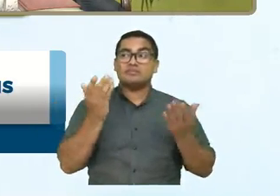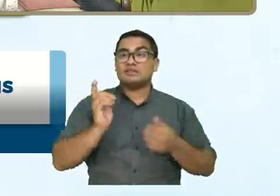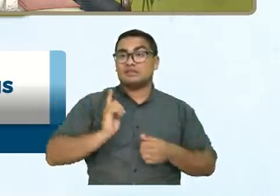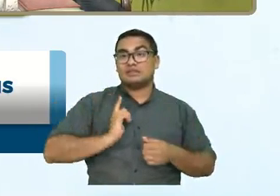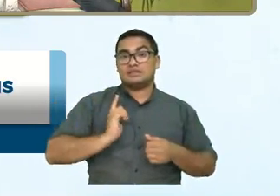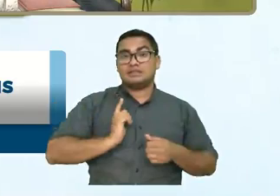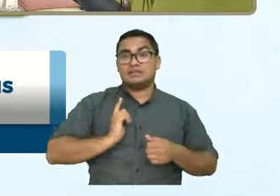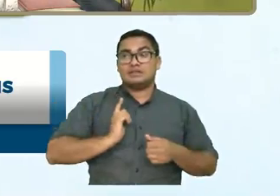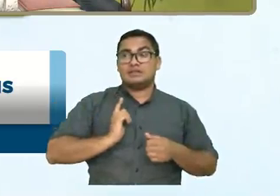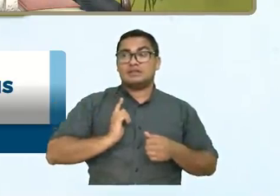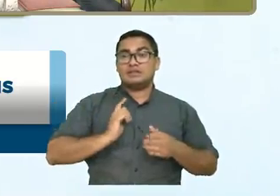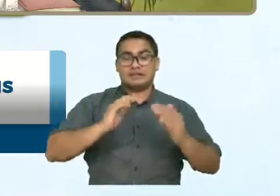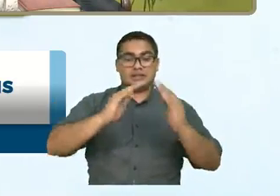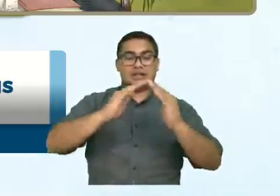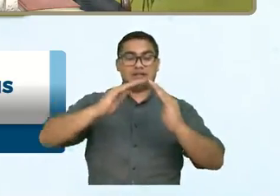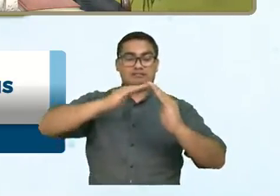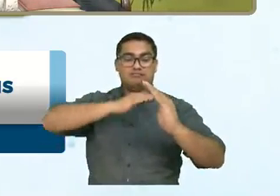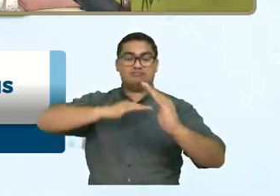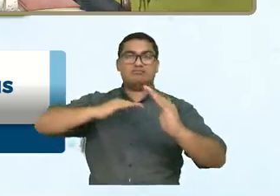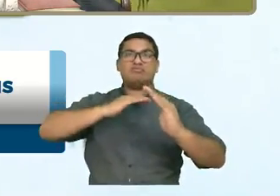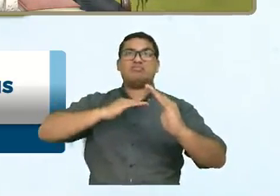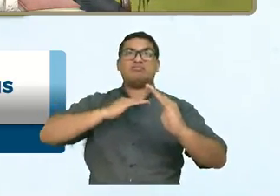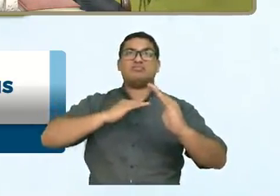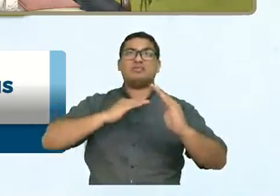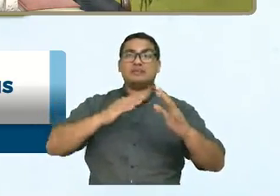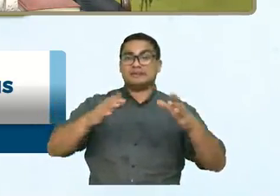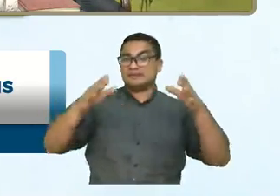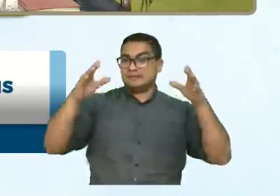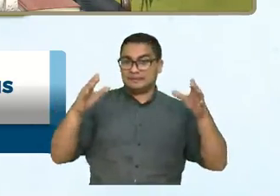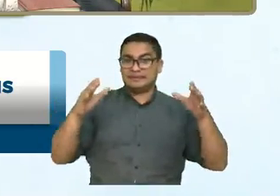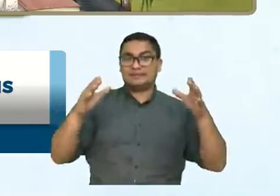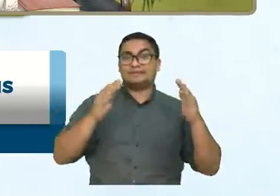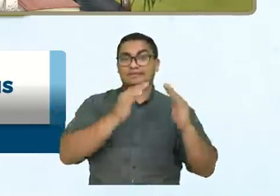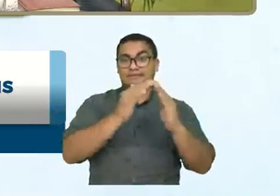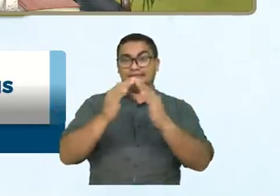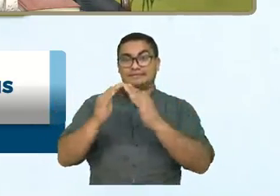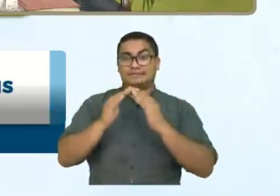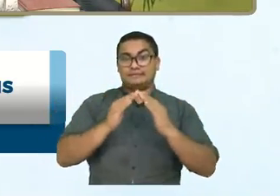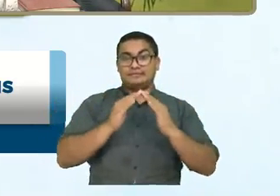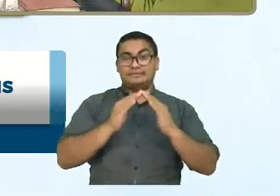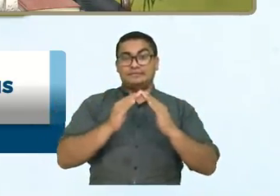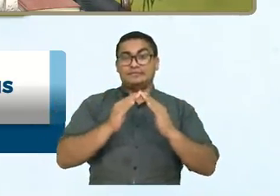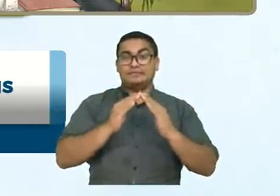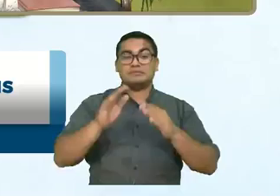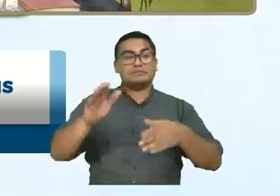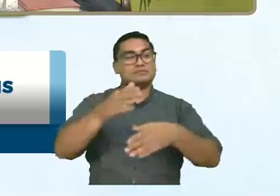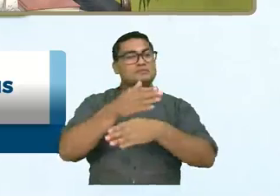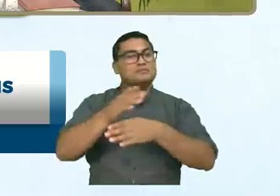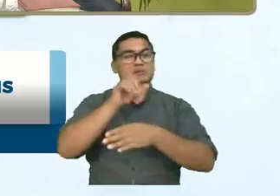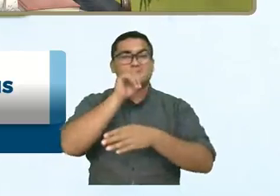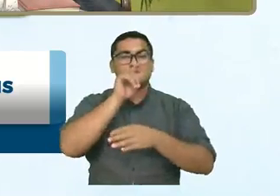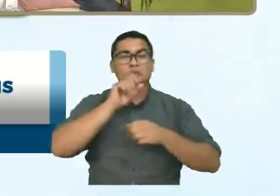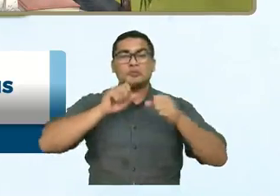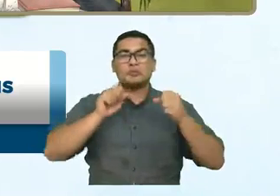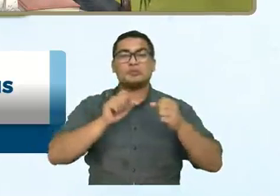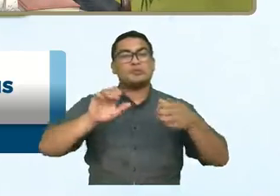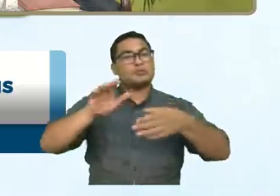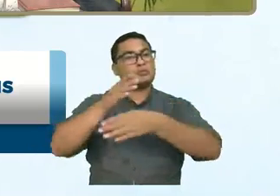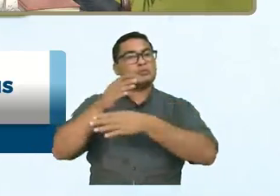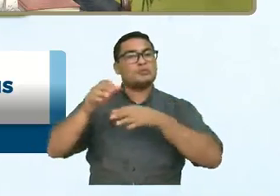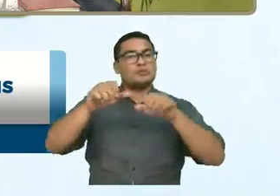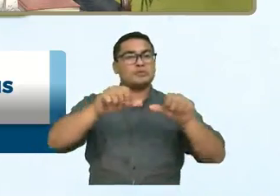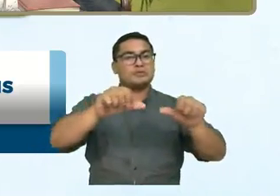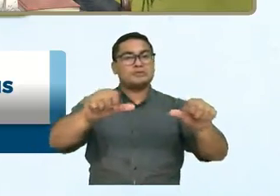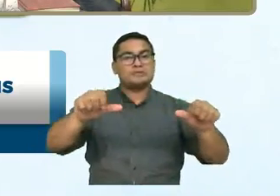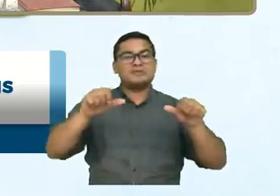o tiene patios grandes, zonas urbanas de las ciudades, tienen la crianza de estos animalitos, o los animalitos domésticos,